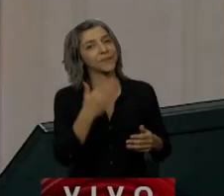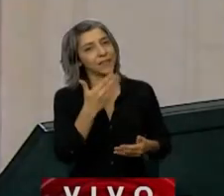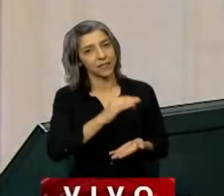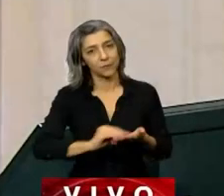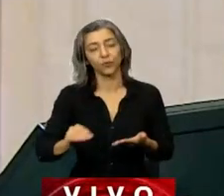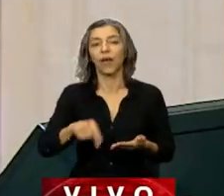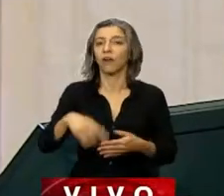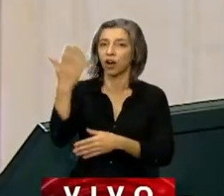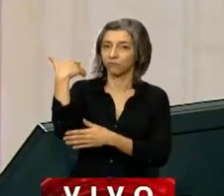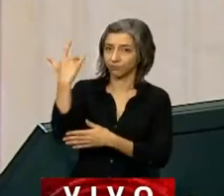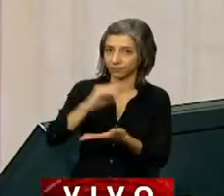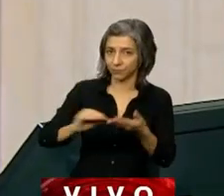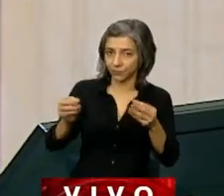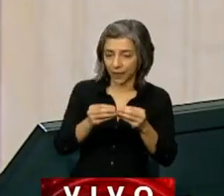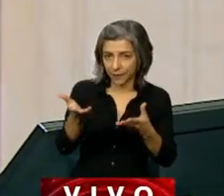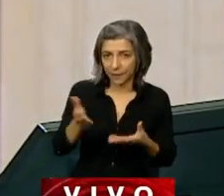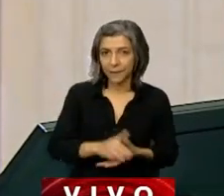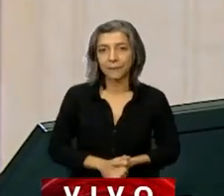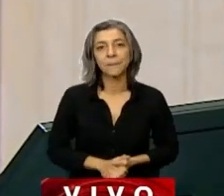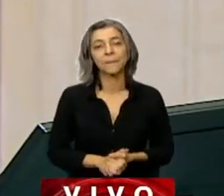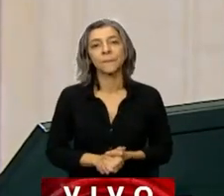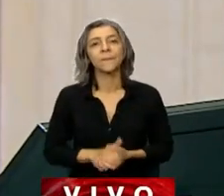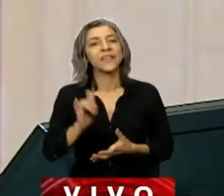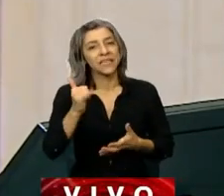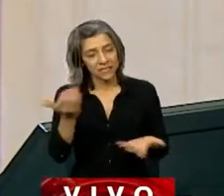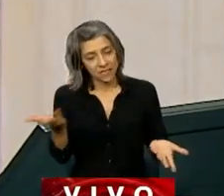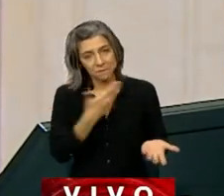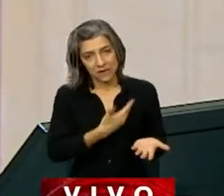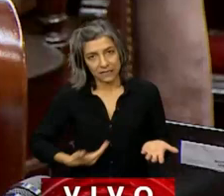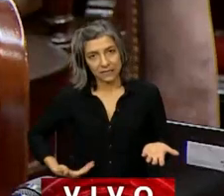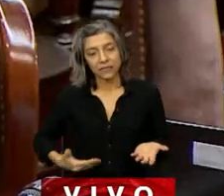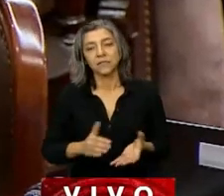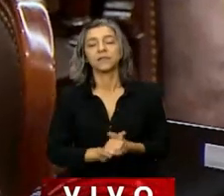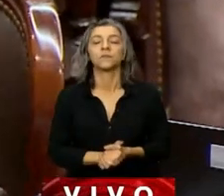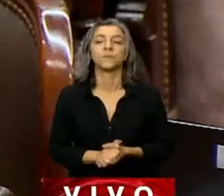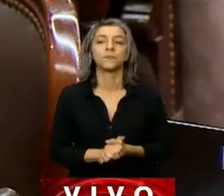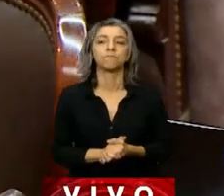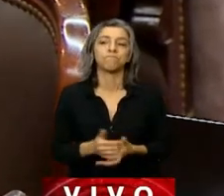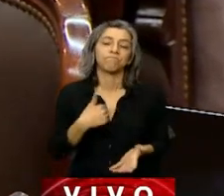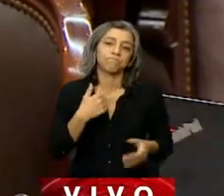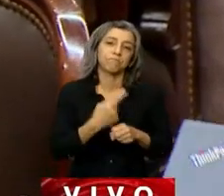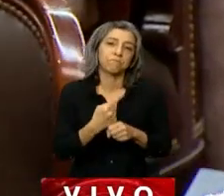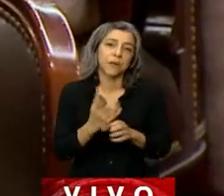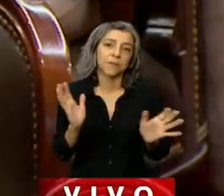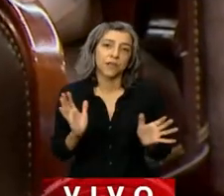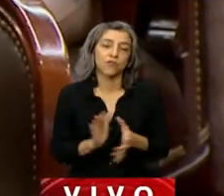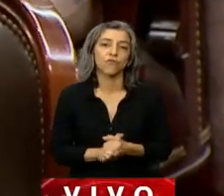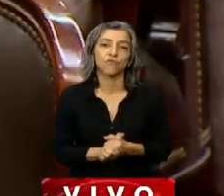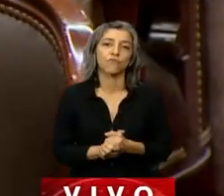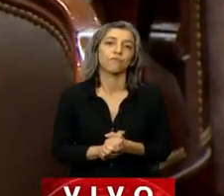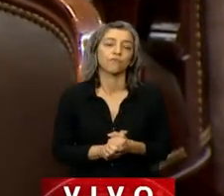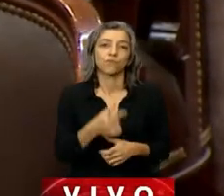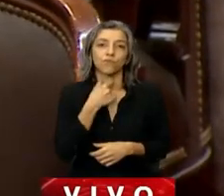Diputada Mariana Zubik tiene la palabra. Sí, señor presidente. Yo en primer lugar